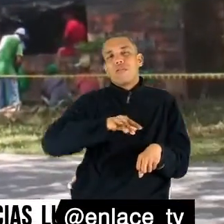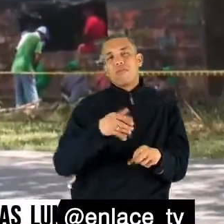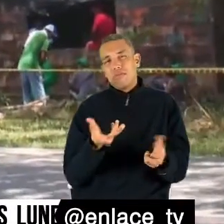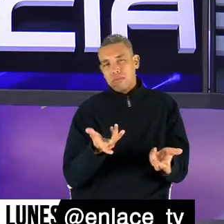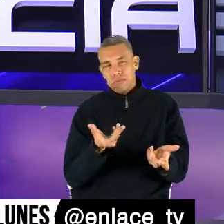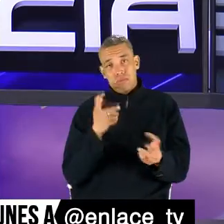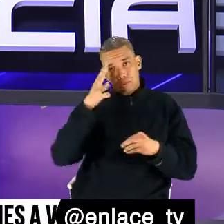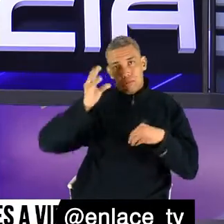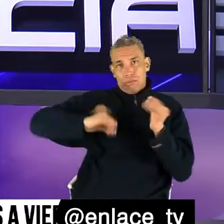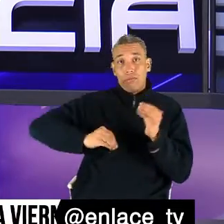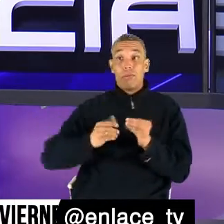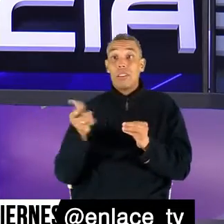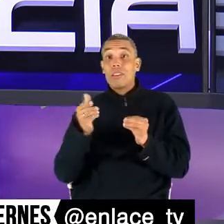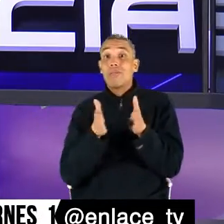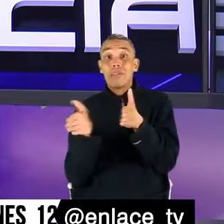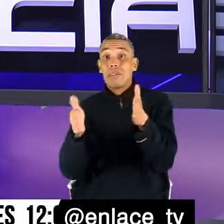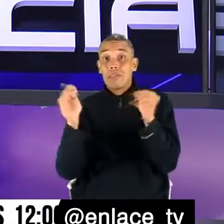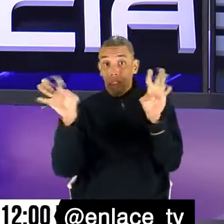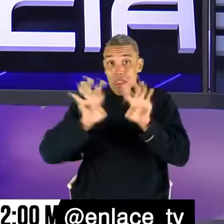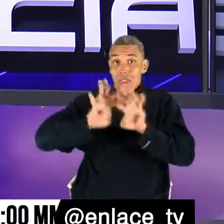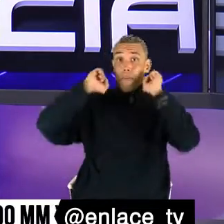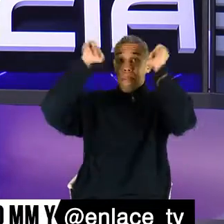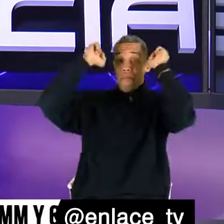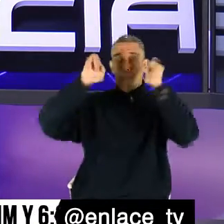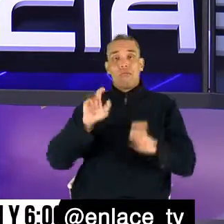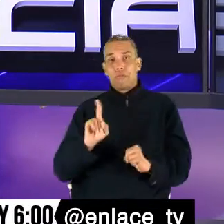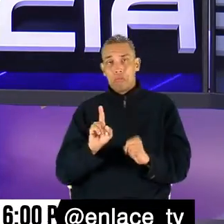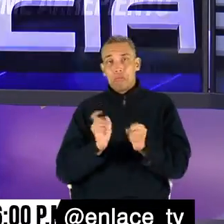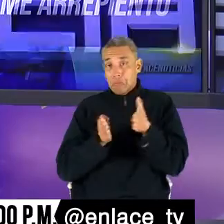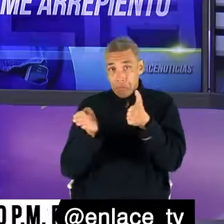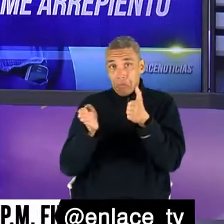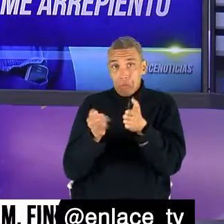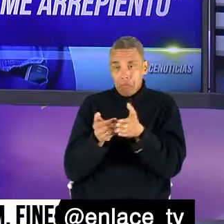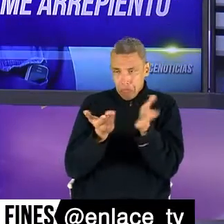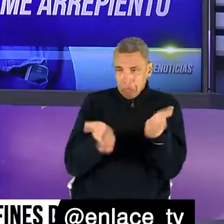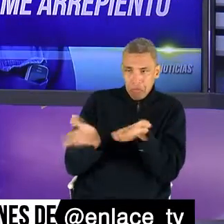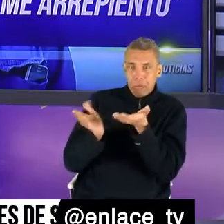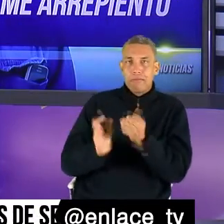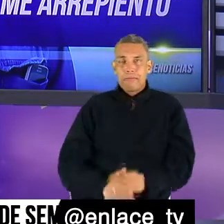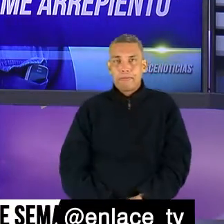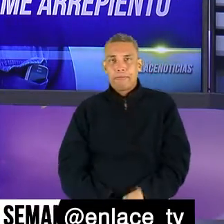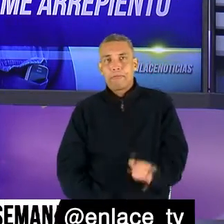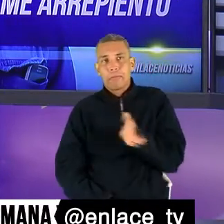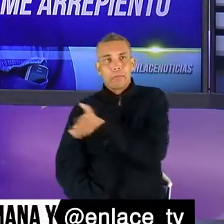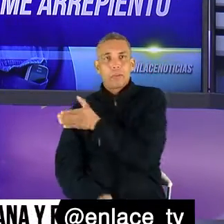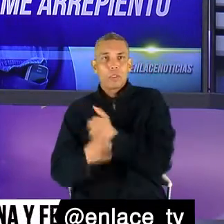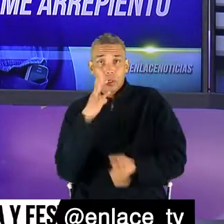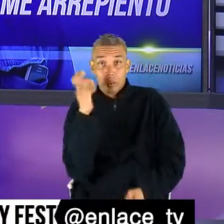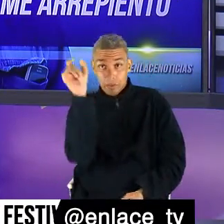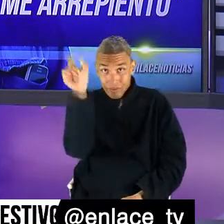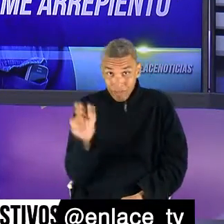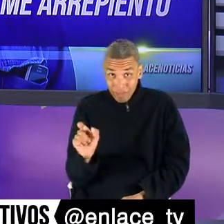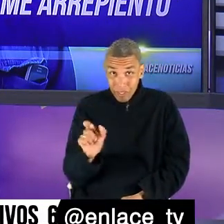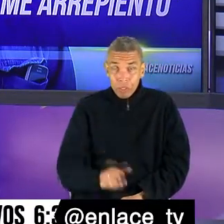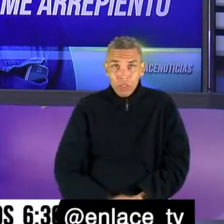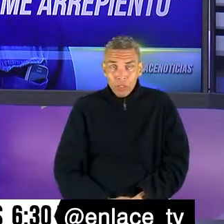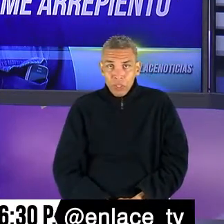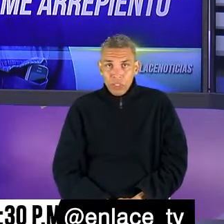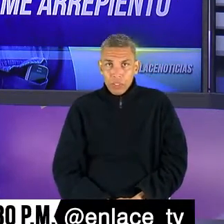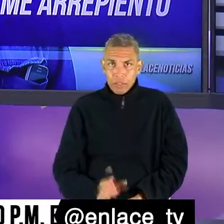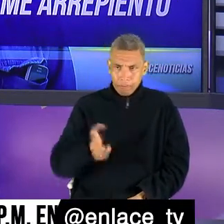vías. Y un hombre que es procesado por porte ilegal de armas de fuego se arrepiente de haber obtenido la misma de